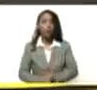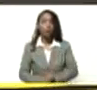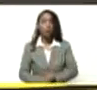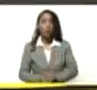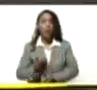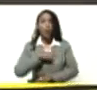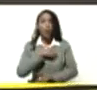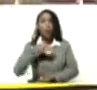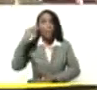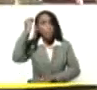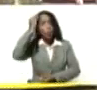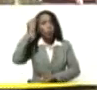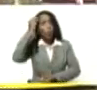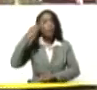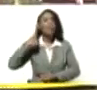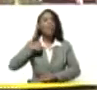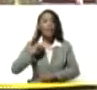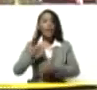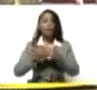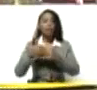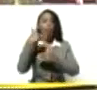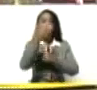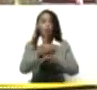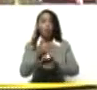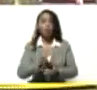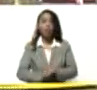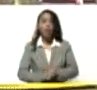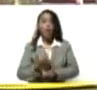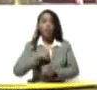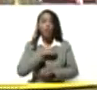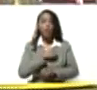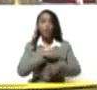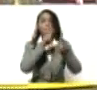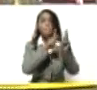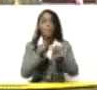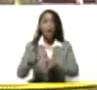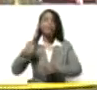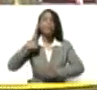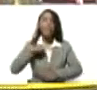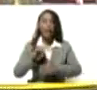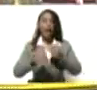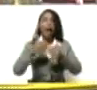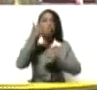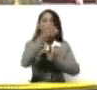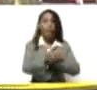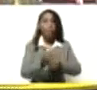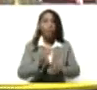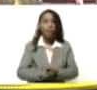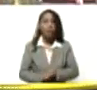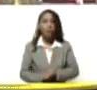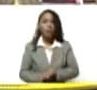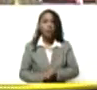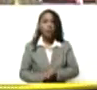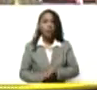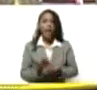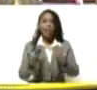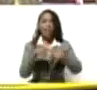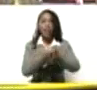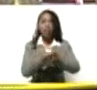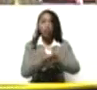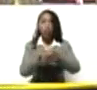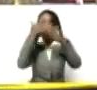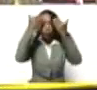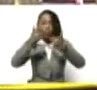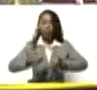Nuestro pensamiento tiene que ir adelante, nuestros planes tienen que ir adelante, combinando lo que somos,